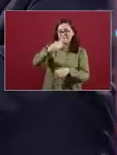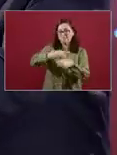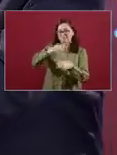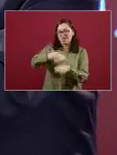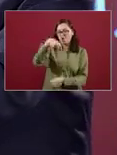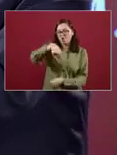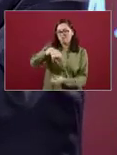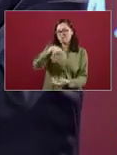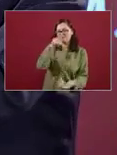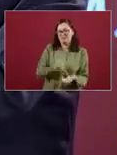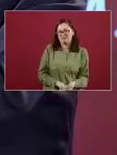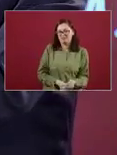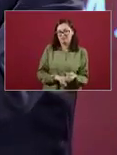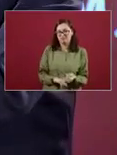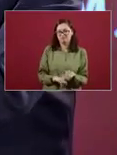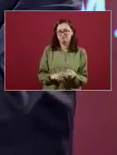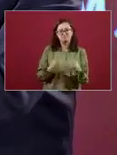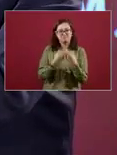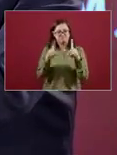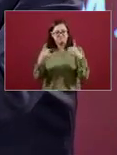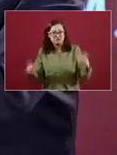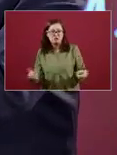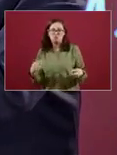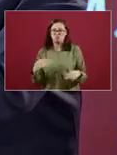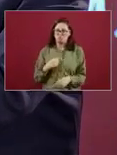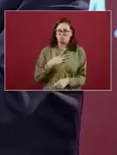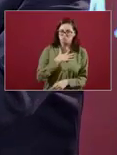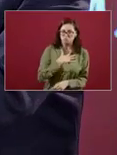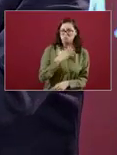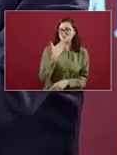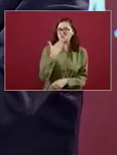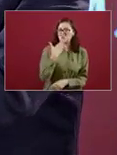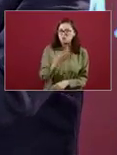desarrollo en México, si hay bienestar en México, si